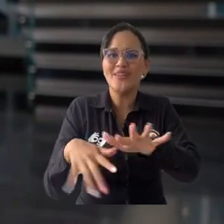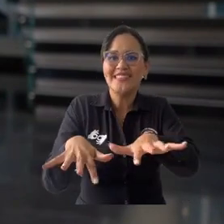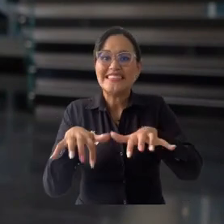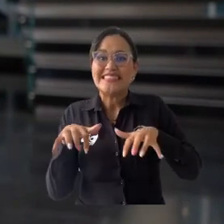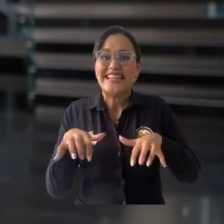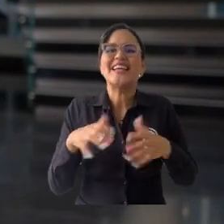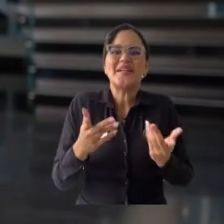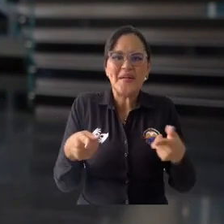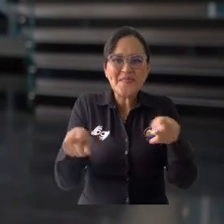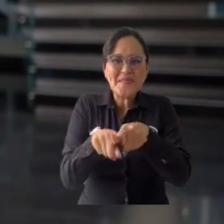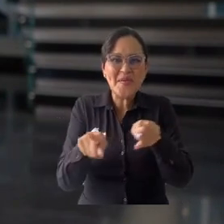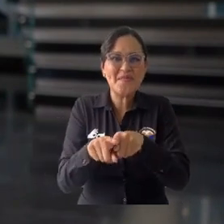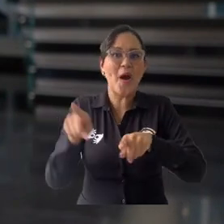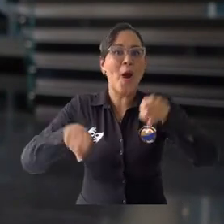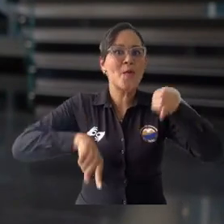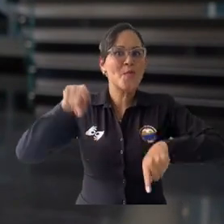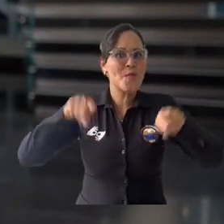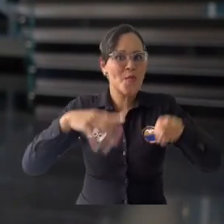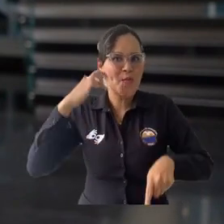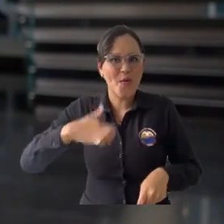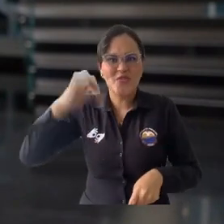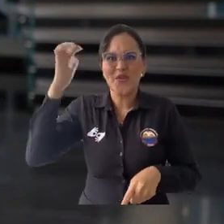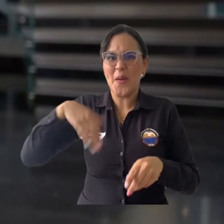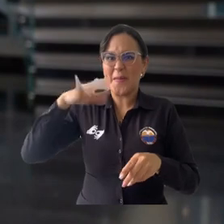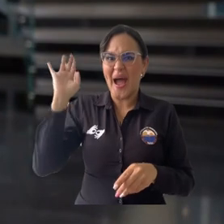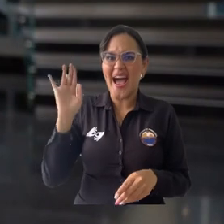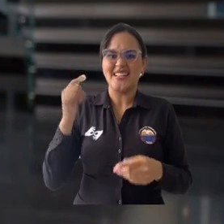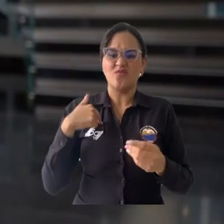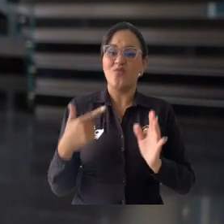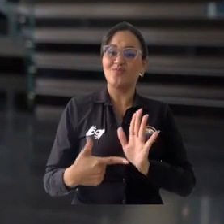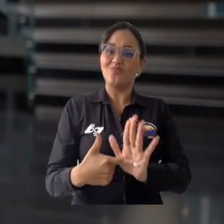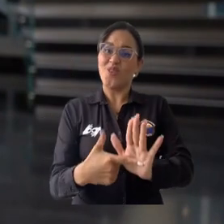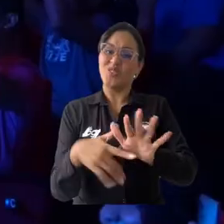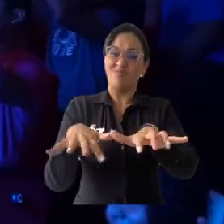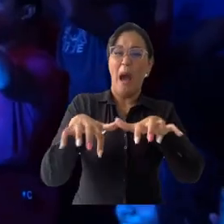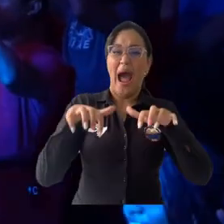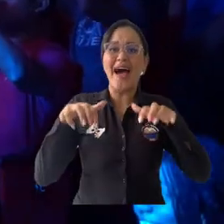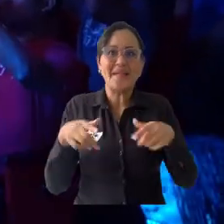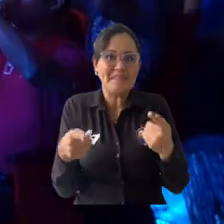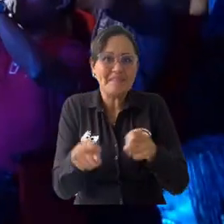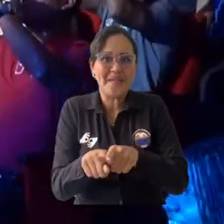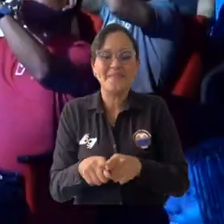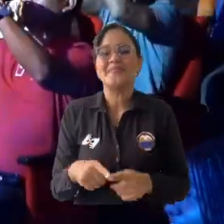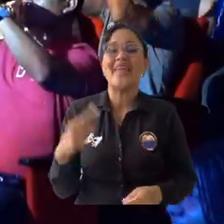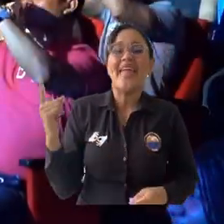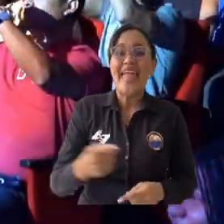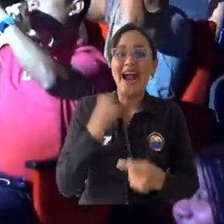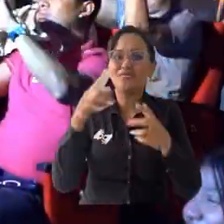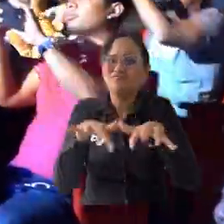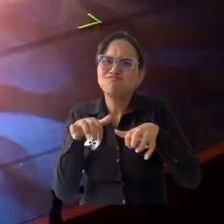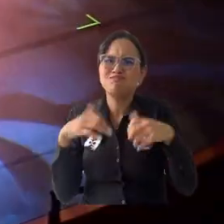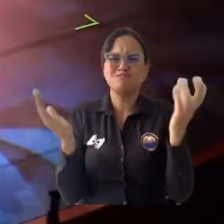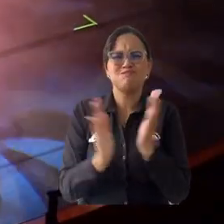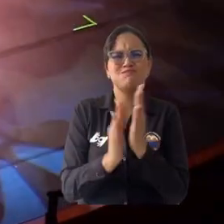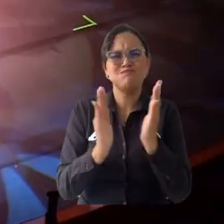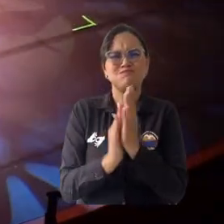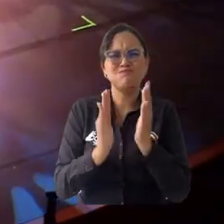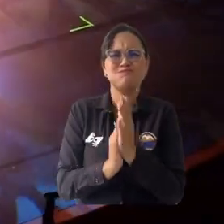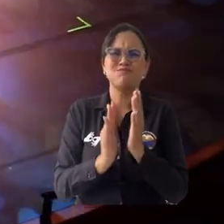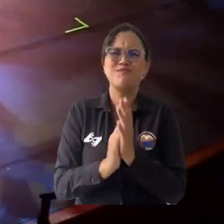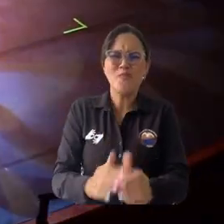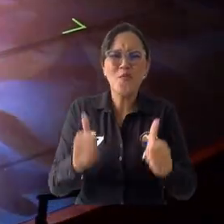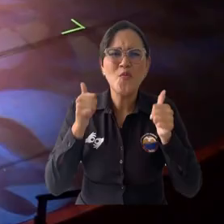viven los músicos como músicos profesionales que estamos proyectándolos para que sean. El público ovacionó la puesta en escena y reconoció